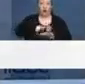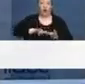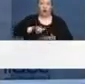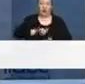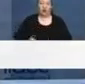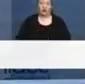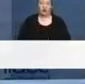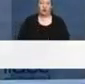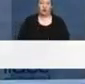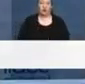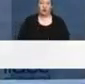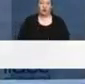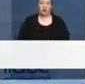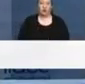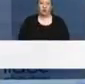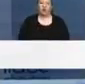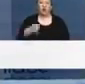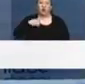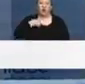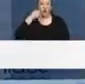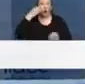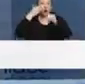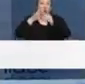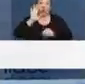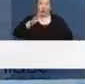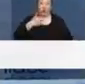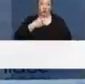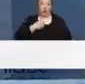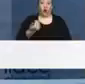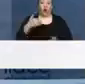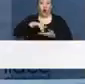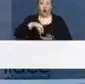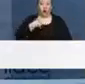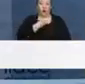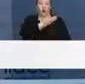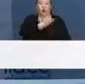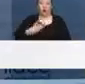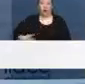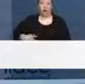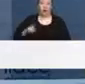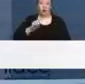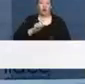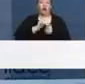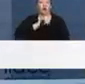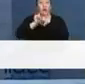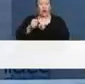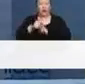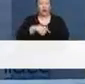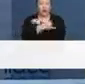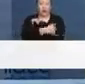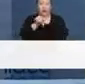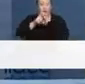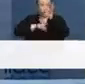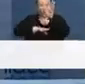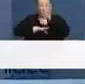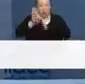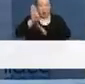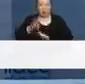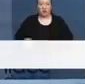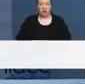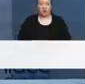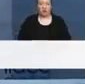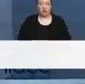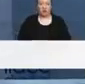tanto si fue presidente si lo decimos no es que yo sea presidente o si así el objetivo de sacar del país el subdesarrollo 200 años ese rol en lugar de estar avanzando